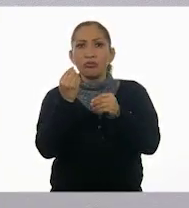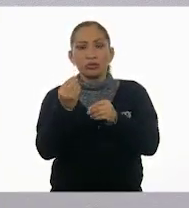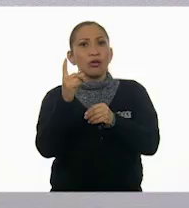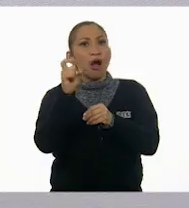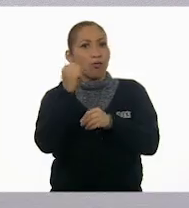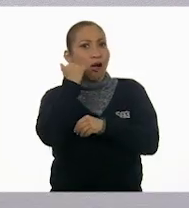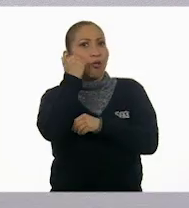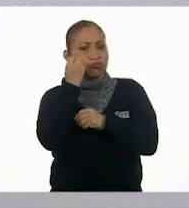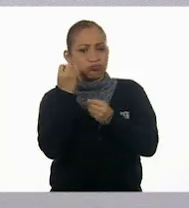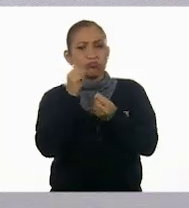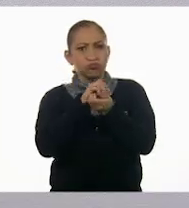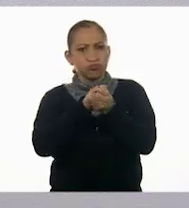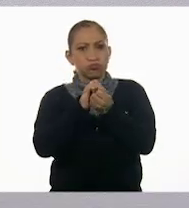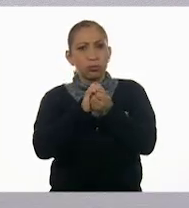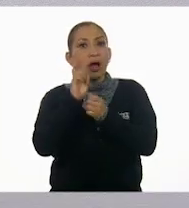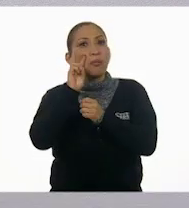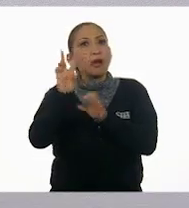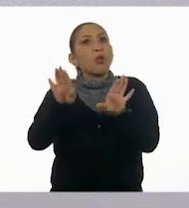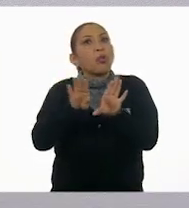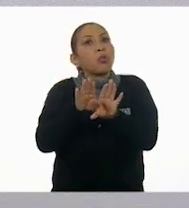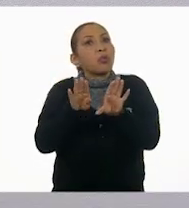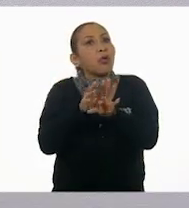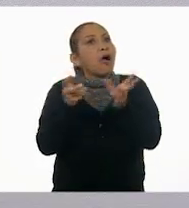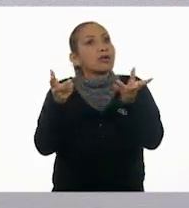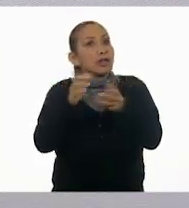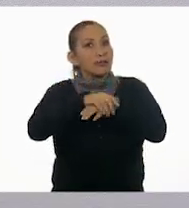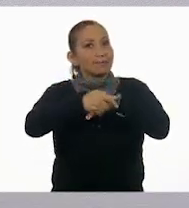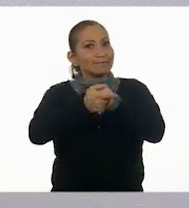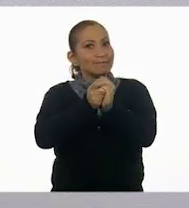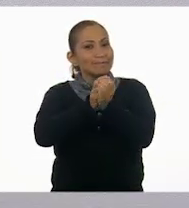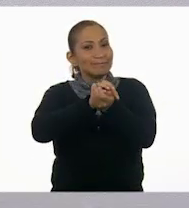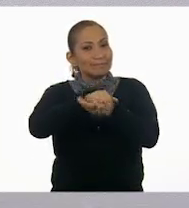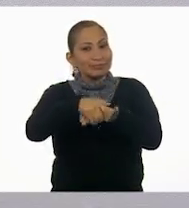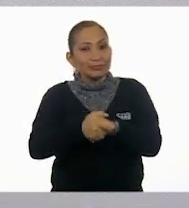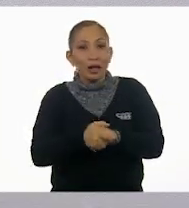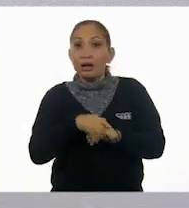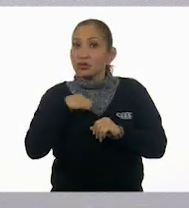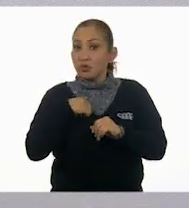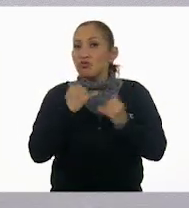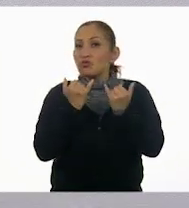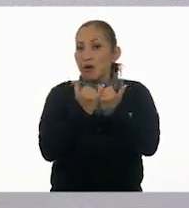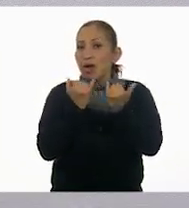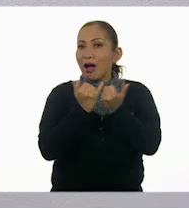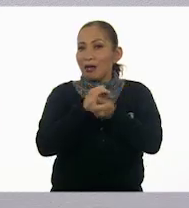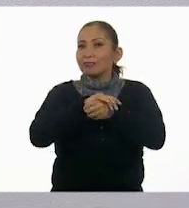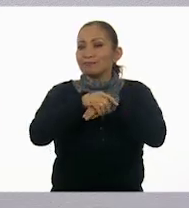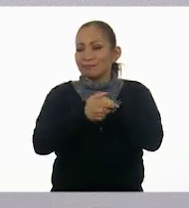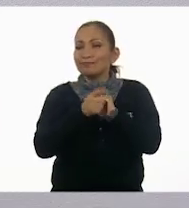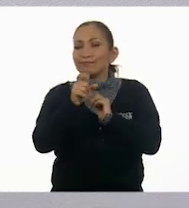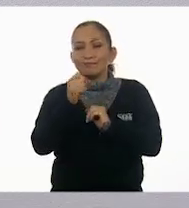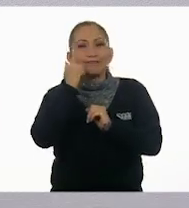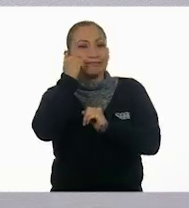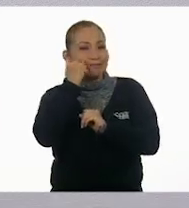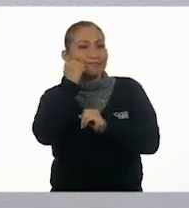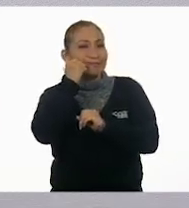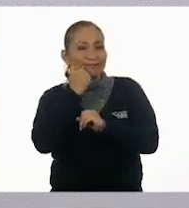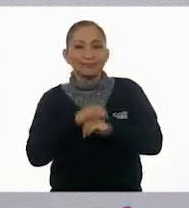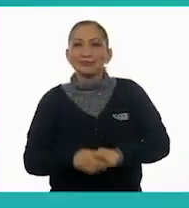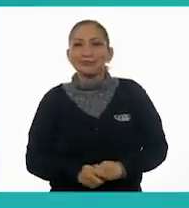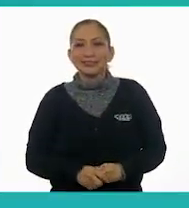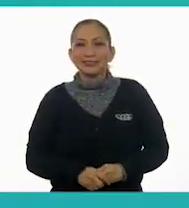mucha agua y jabón. ¡Vamos a ver cómo hay que lavarnos las manos! Me las lavo con agüita y con